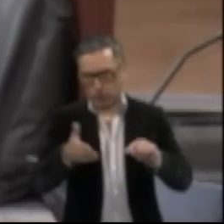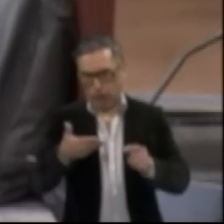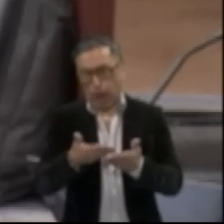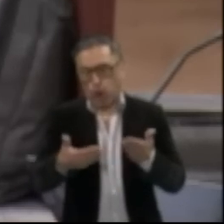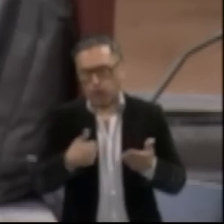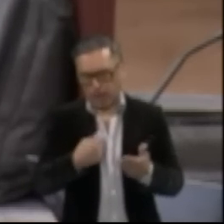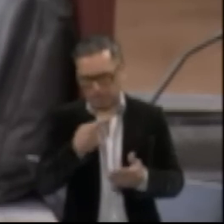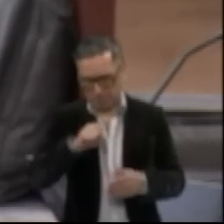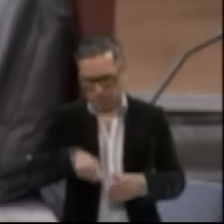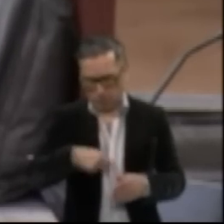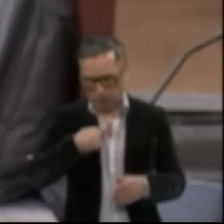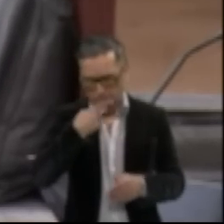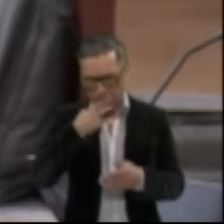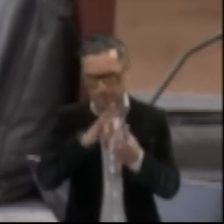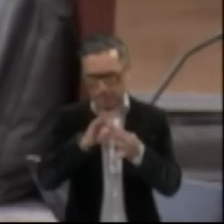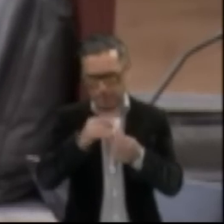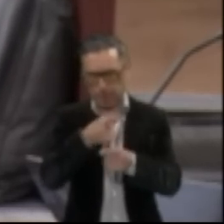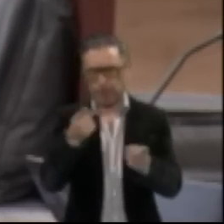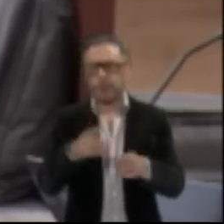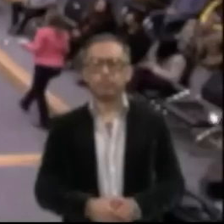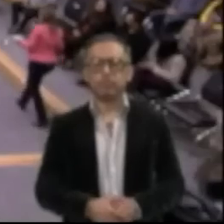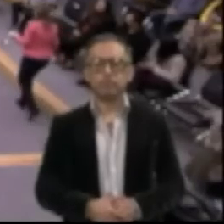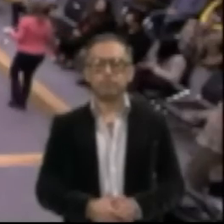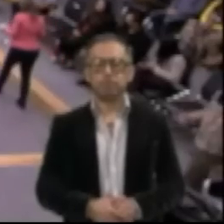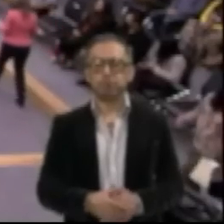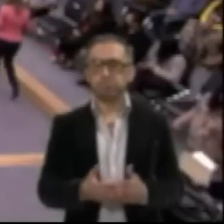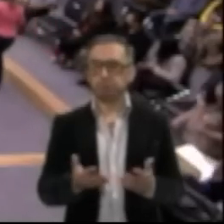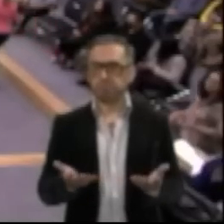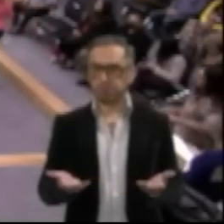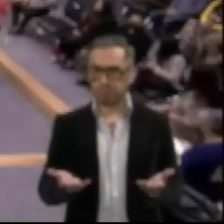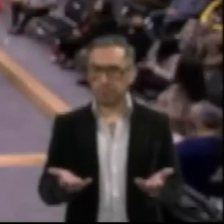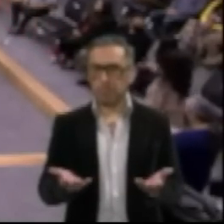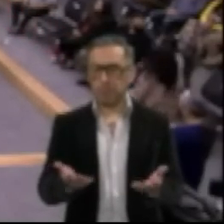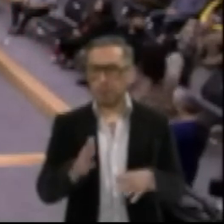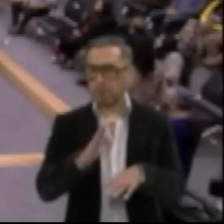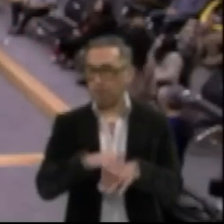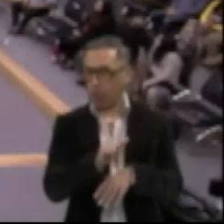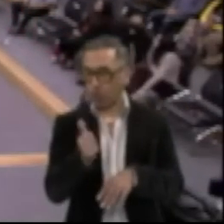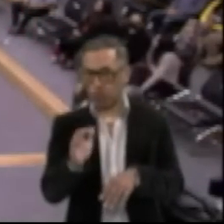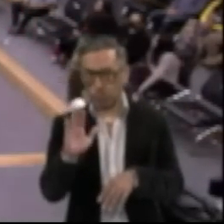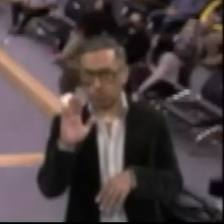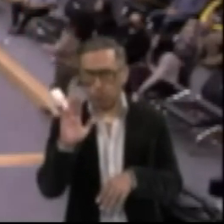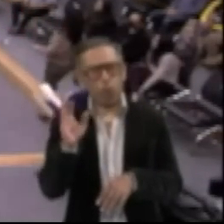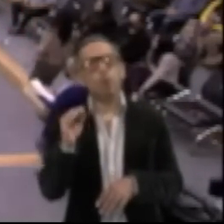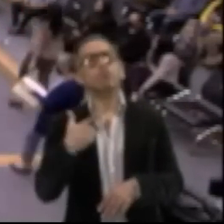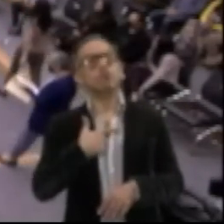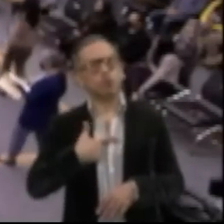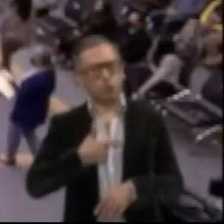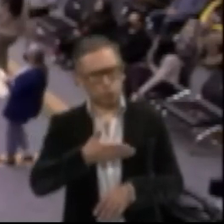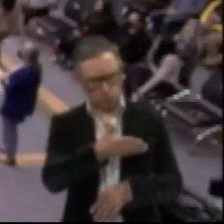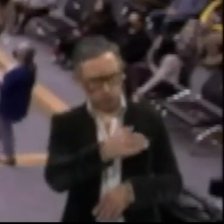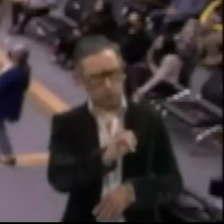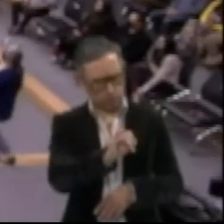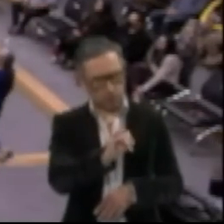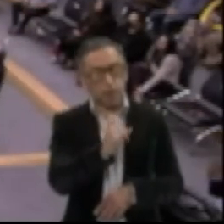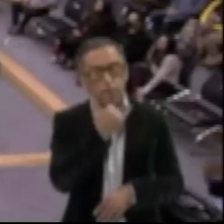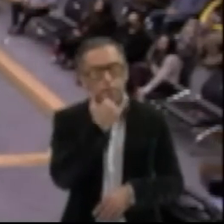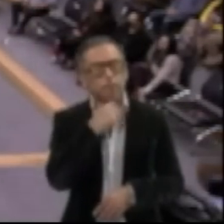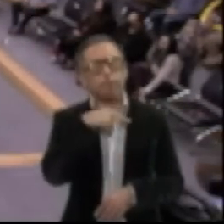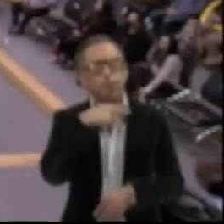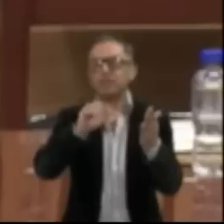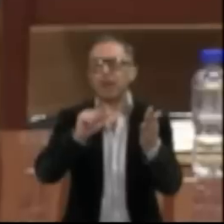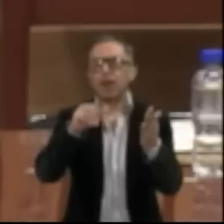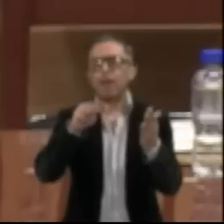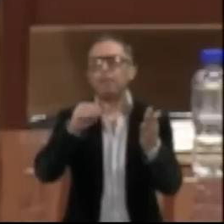No Bueno pues ella puede hacerlo mis compañeras también pero bueno sí había este había situaciones en las que llegamos a consensos muy